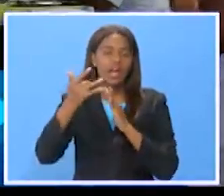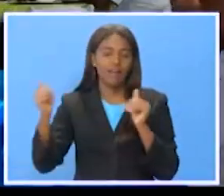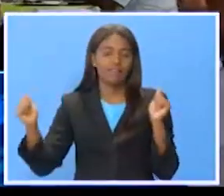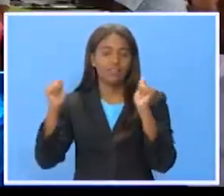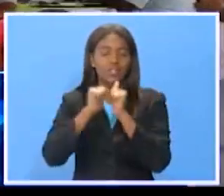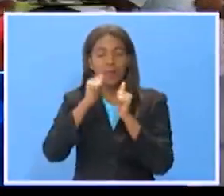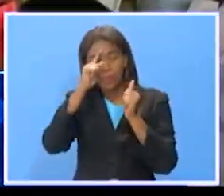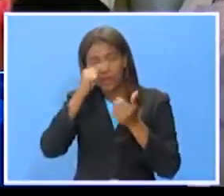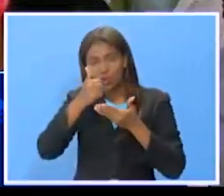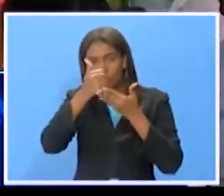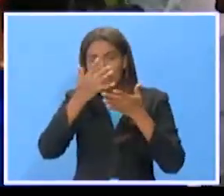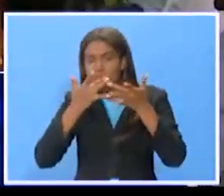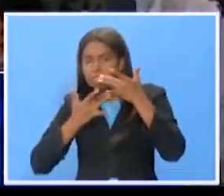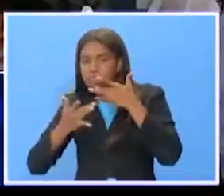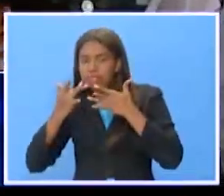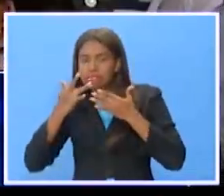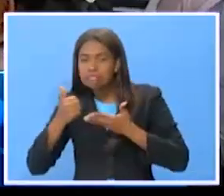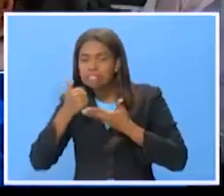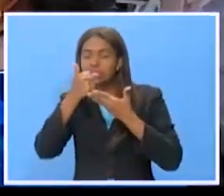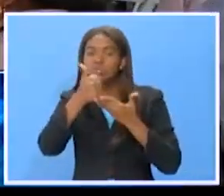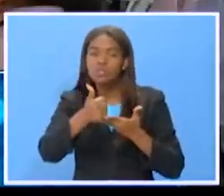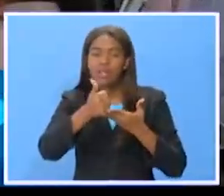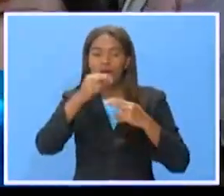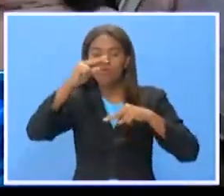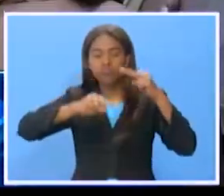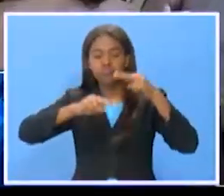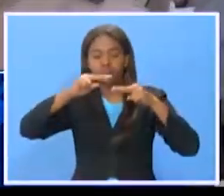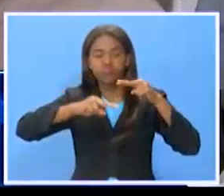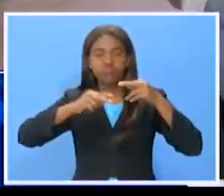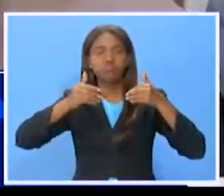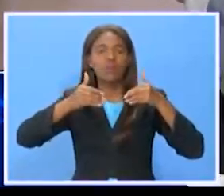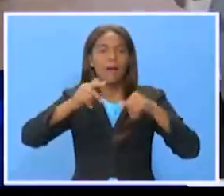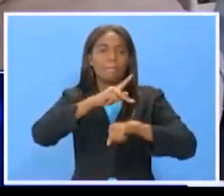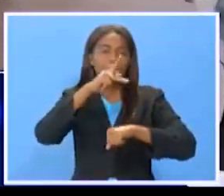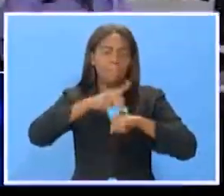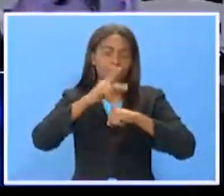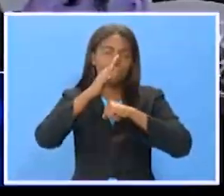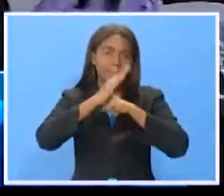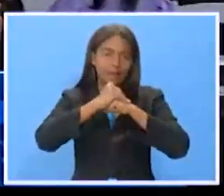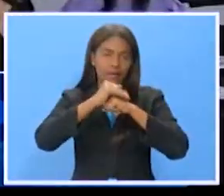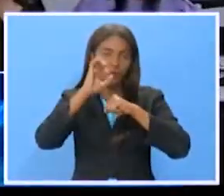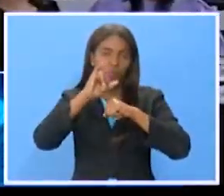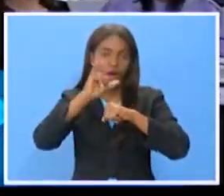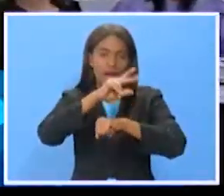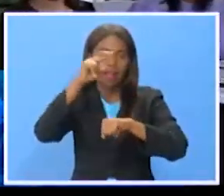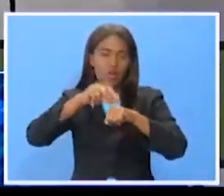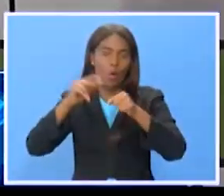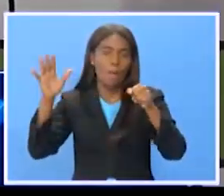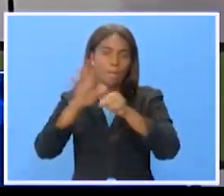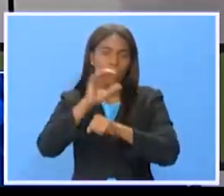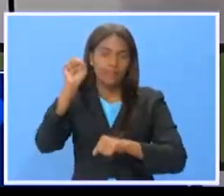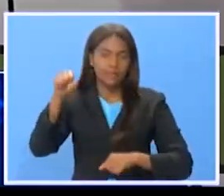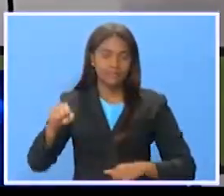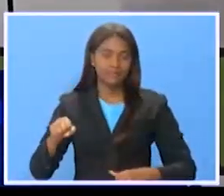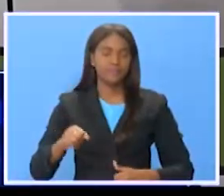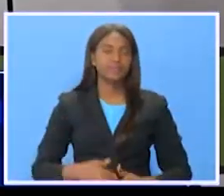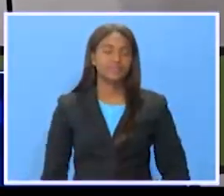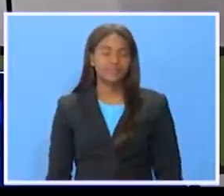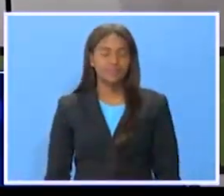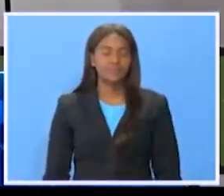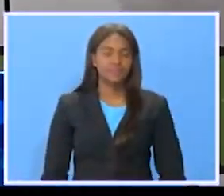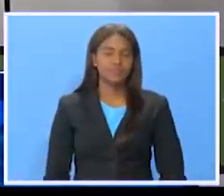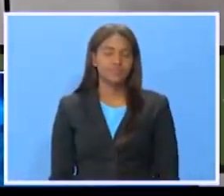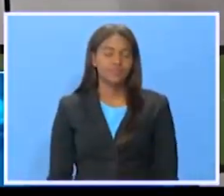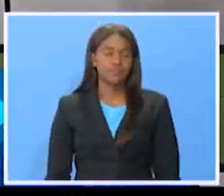la necesidad de concreto industrial en la provincia de Peravia y todo el sur del país. Todos nuestros